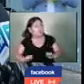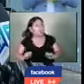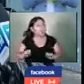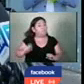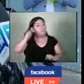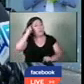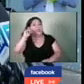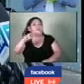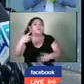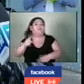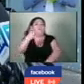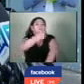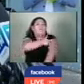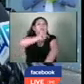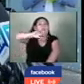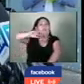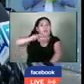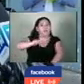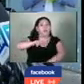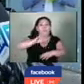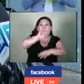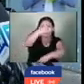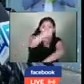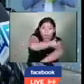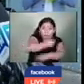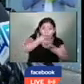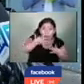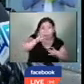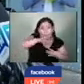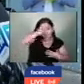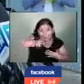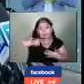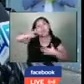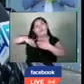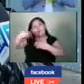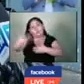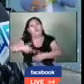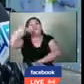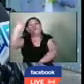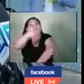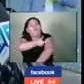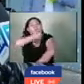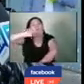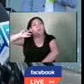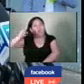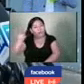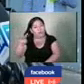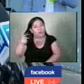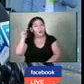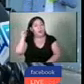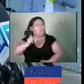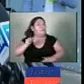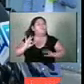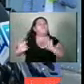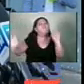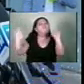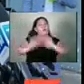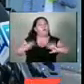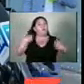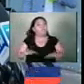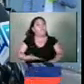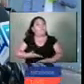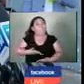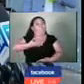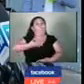dosis después del cuarto mes de aplicar la segunda dosis de la vacuna. Esto incrementa mucho más la titulación de anticuerpos